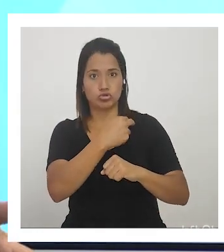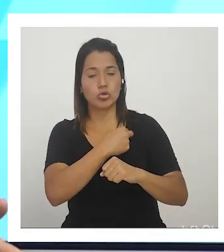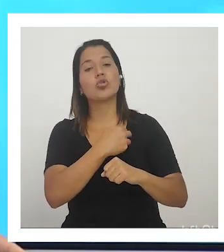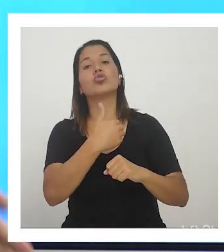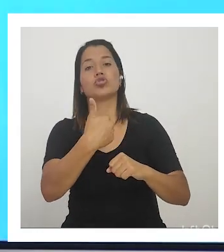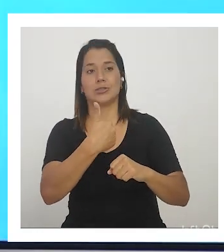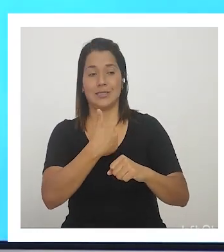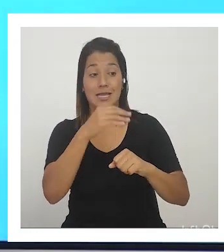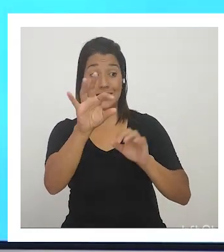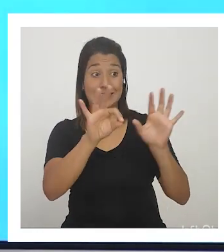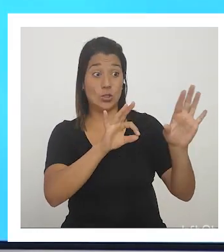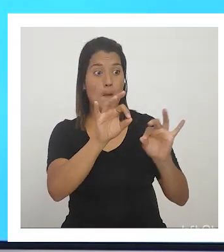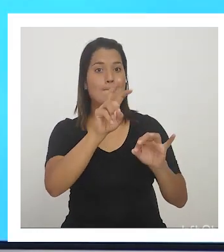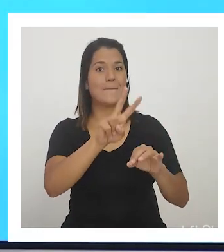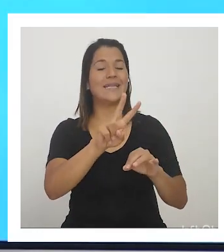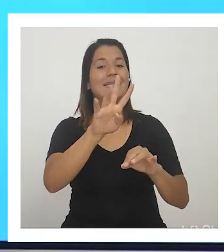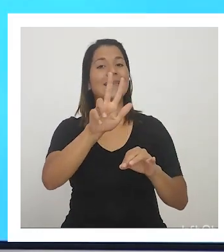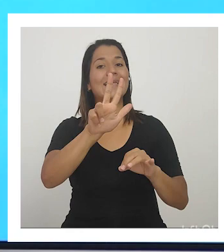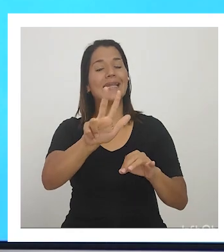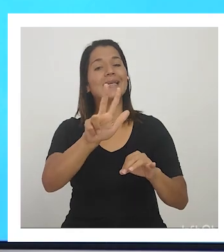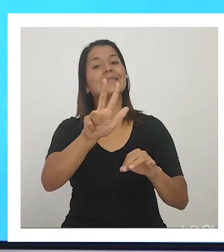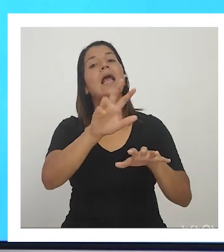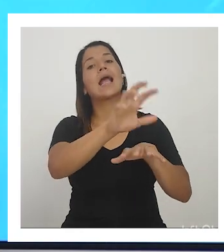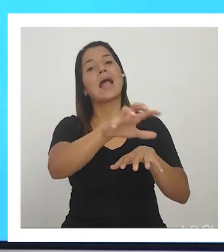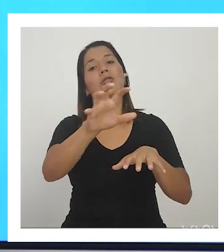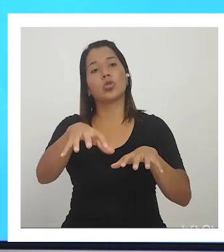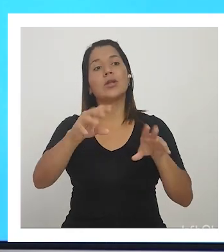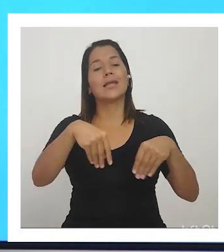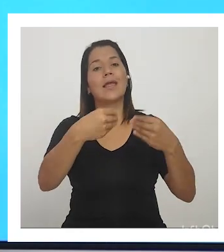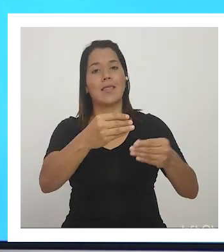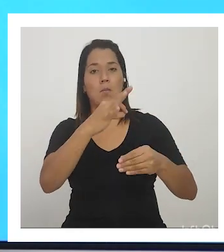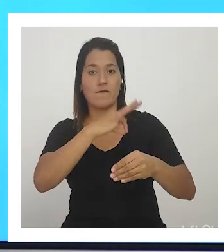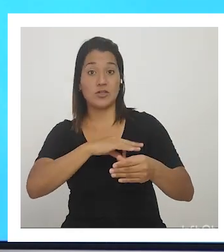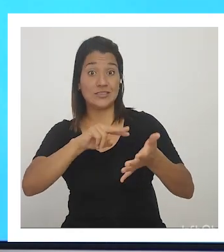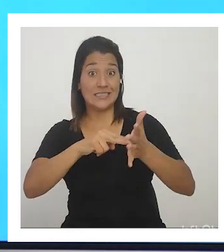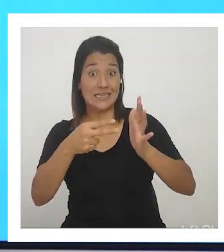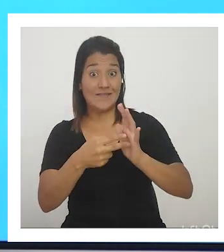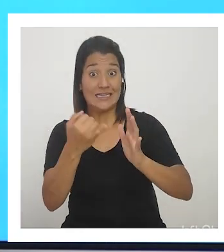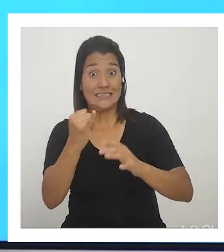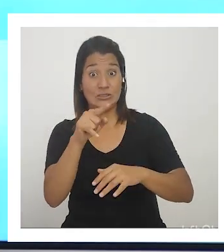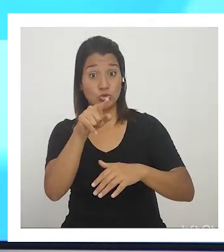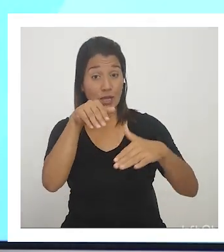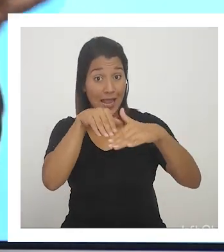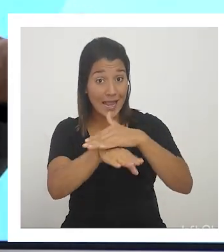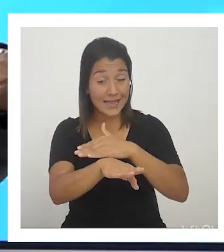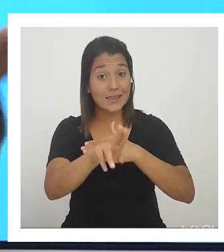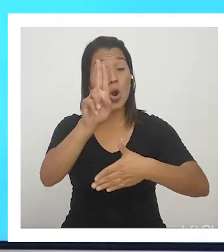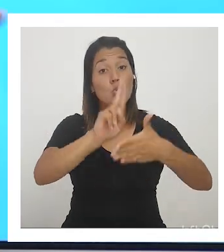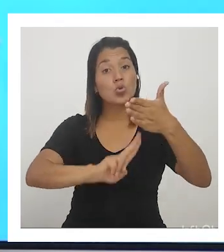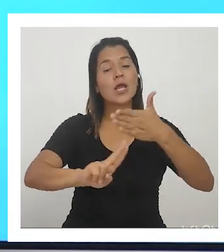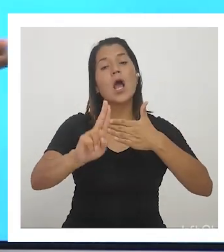esa política. Es decir, que si usted va a ingresar a la UTN, usted tiene que presentar el promedio de sus